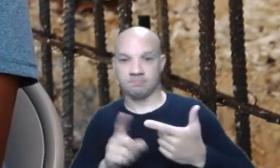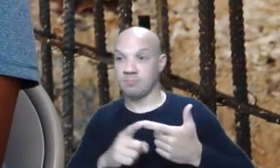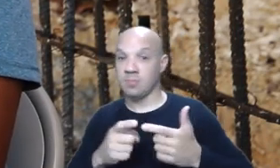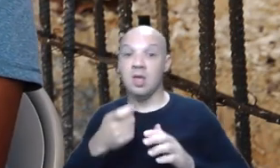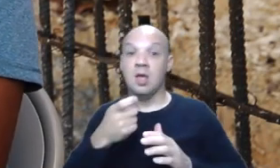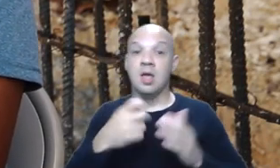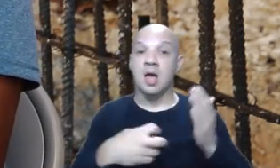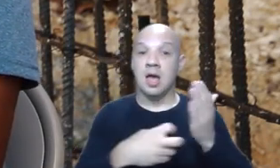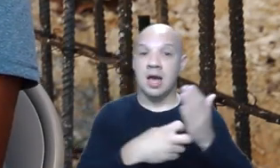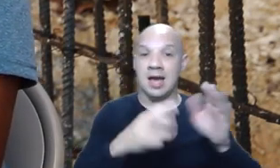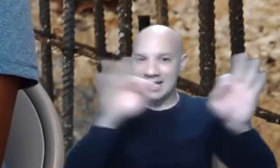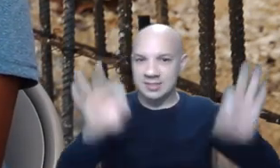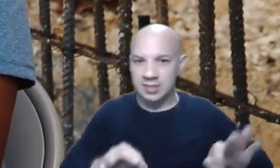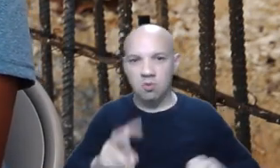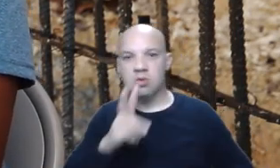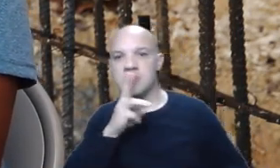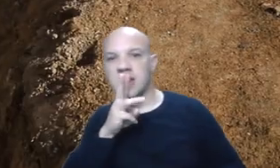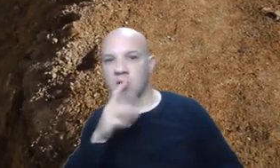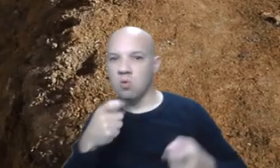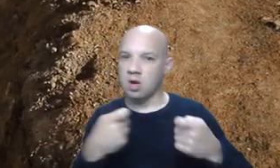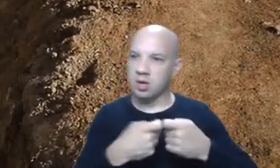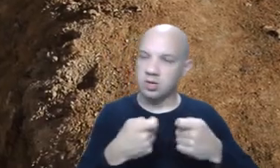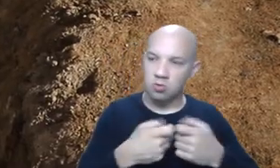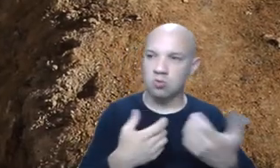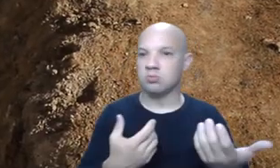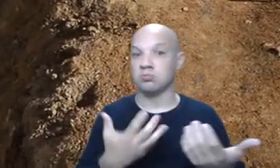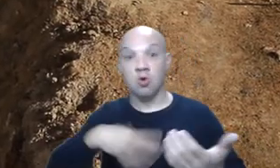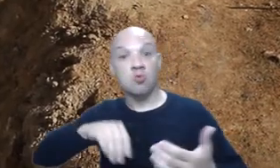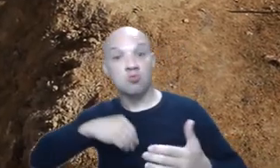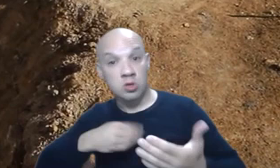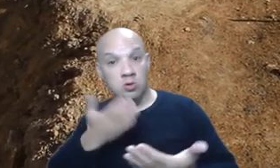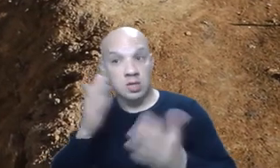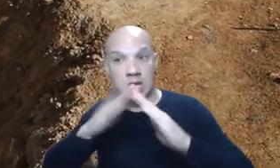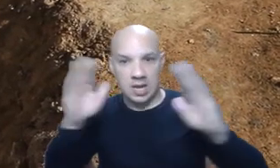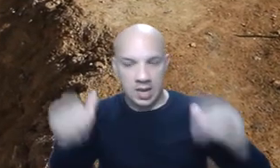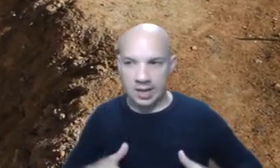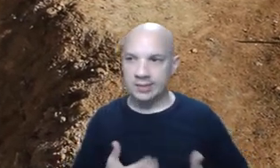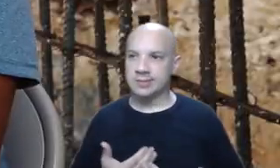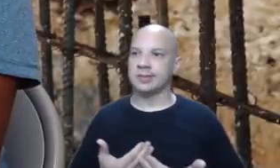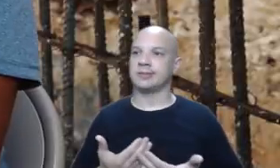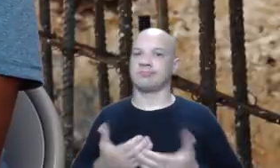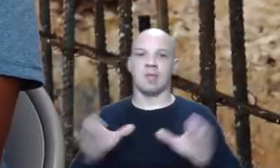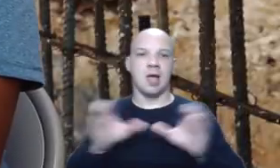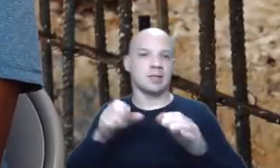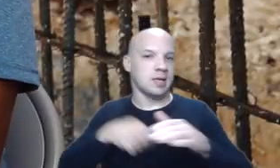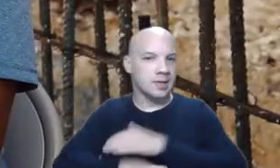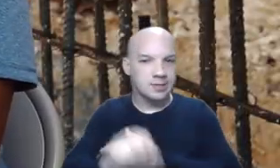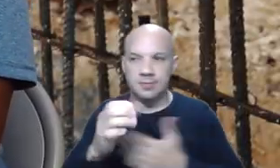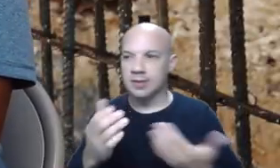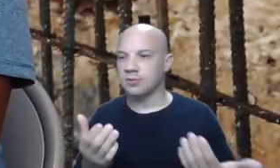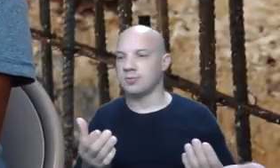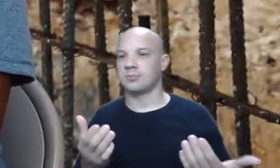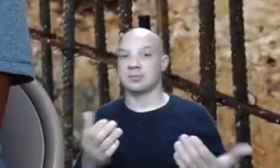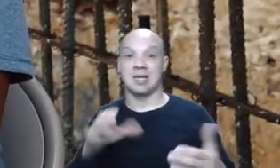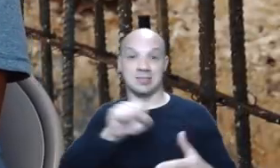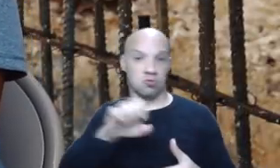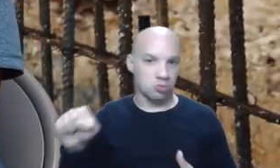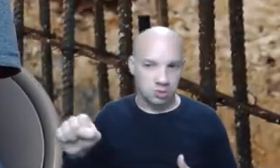recibos de agua y luz, si eres dueño de la propiedad, identificaciones, actas de nacimiento, seguro social,